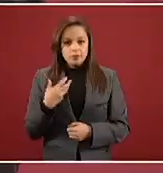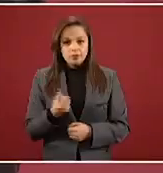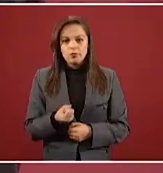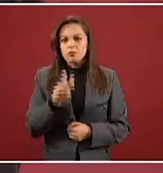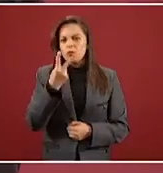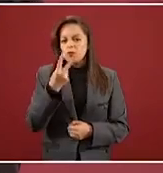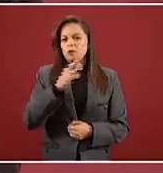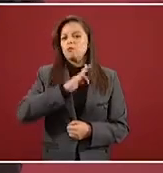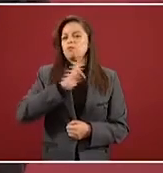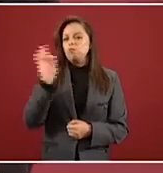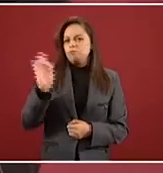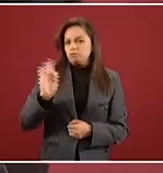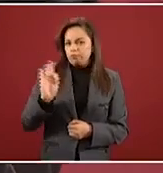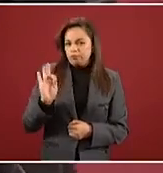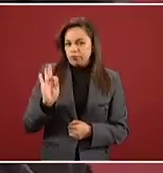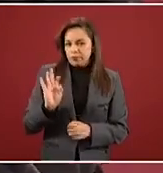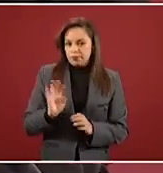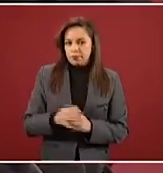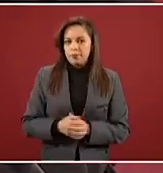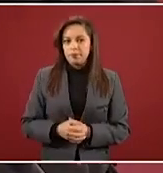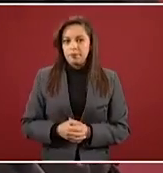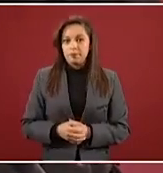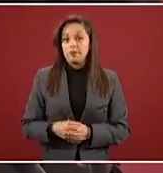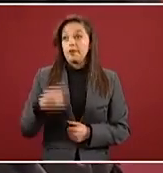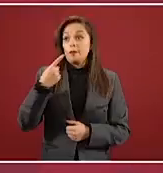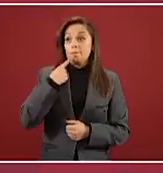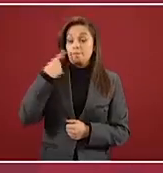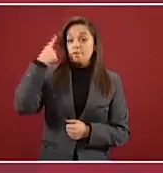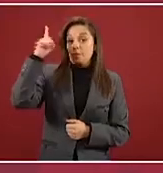posibilidades: presentar denuncias